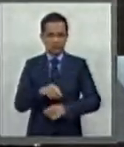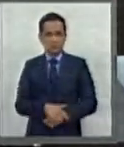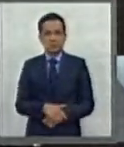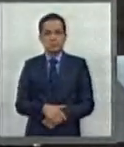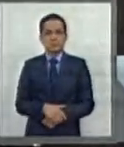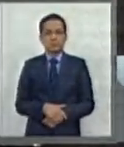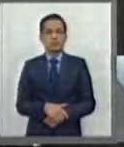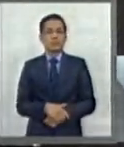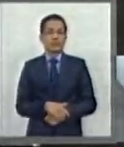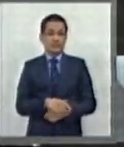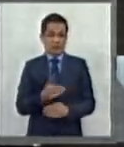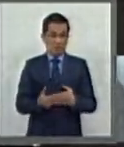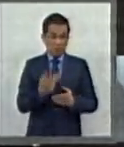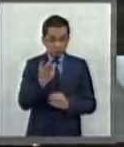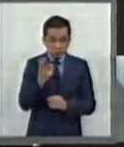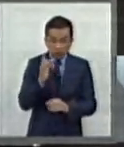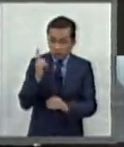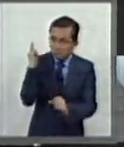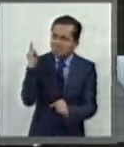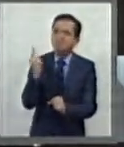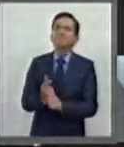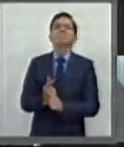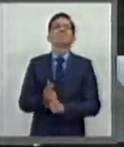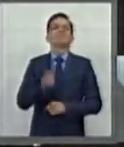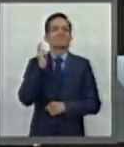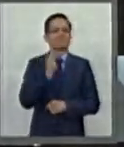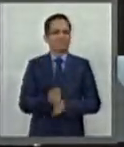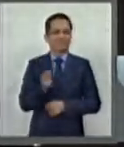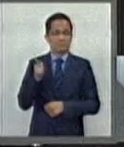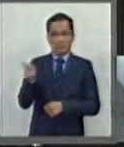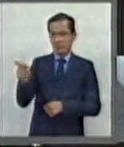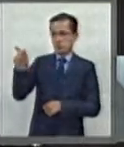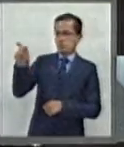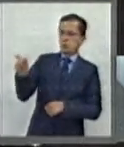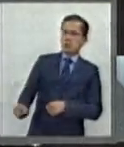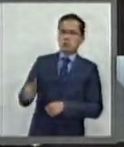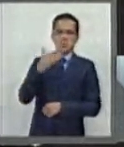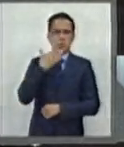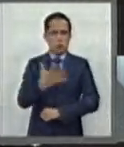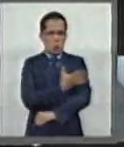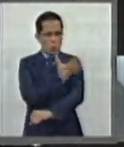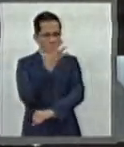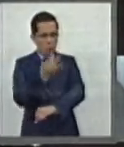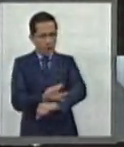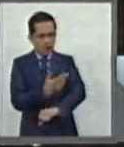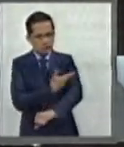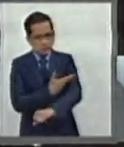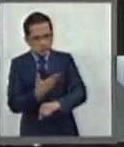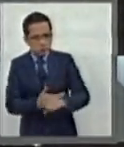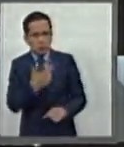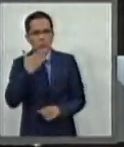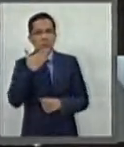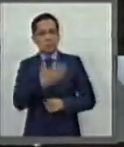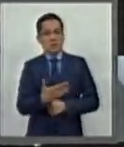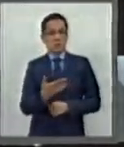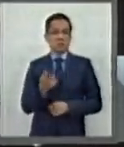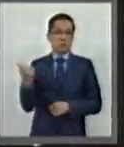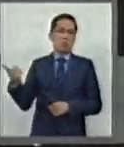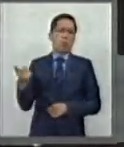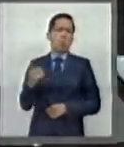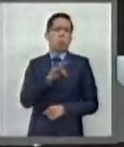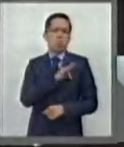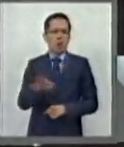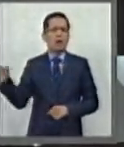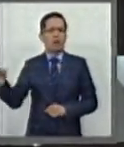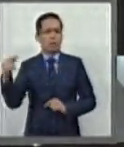falsedad insostenible la costumbre de llamarse la personificación de la honestidad, de creerse capaz